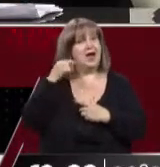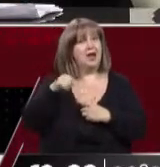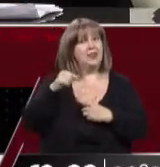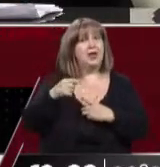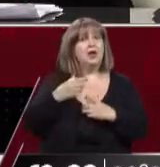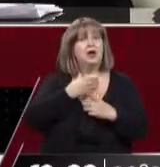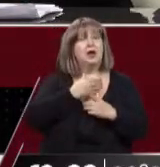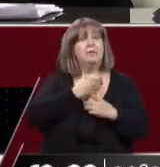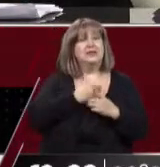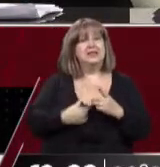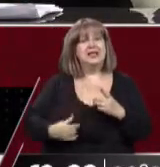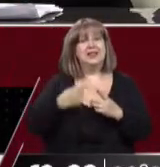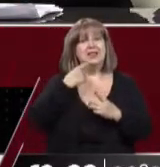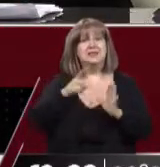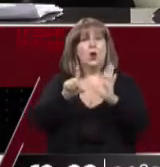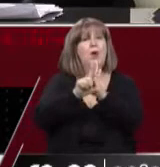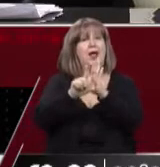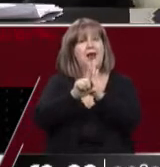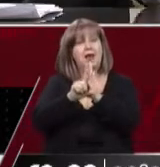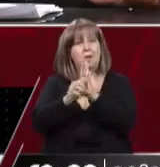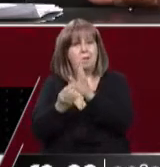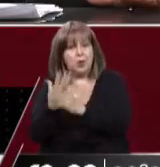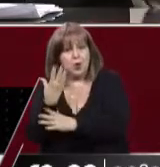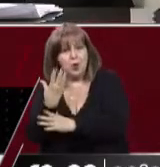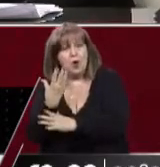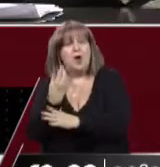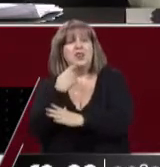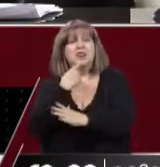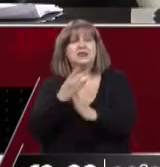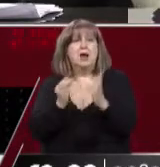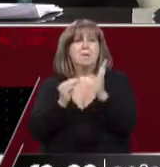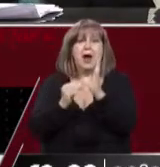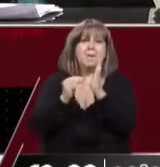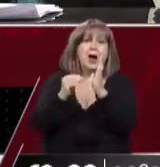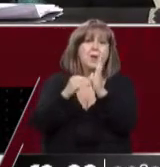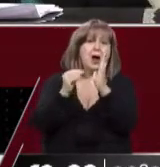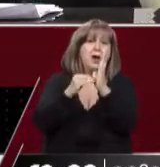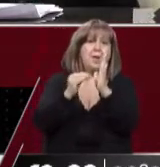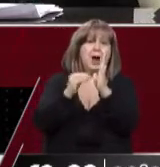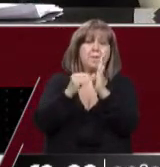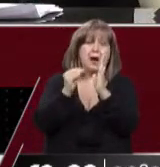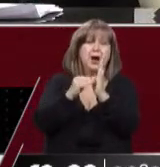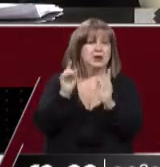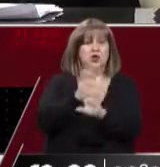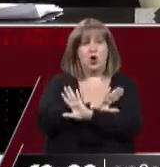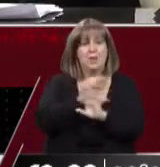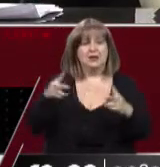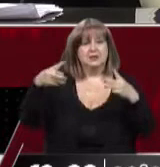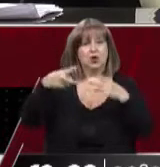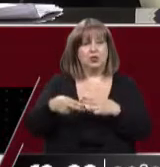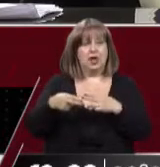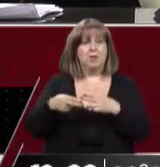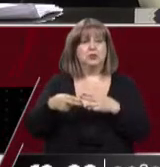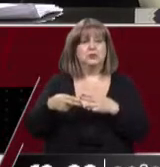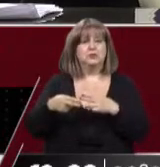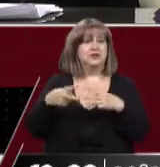que tiene el gobierno de que se venga una ley para frenar las altas. Nadie se suma más a un plan Potenciar Trabajo, por ejemplo.